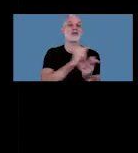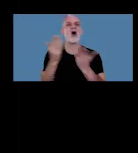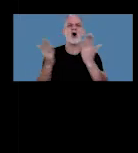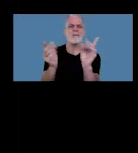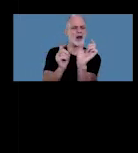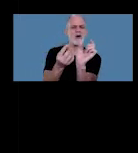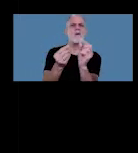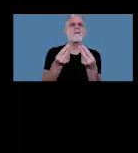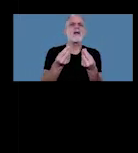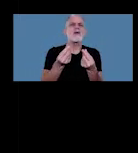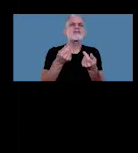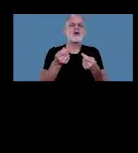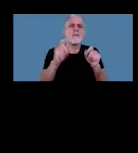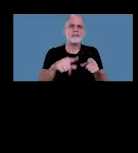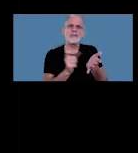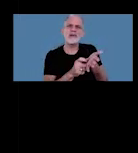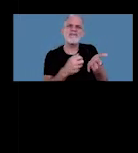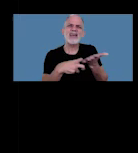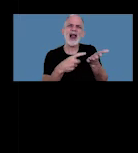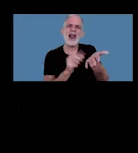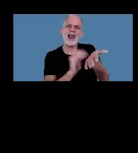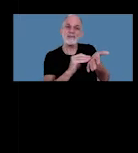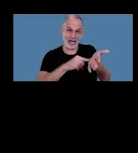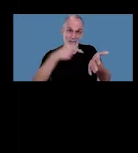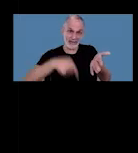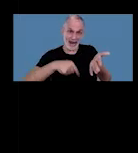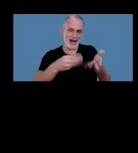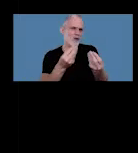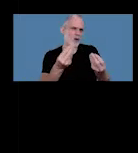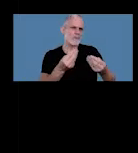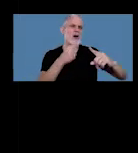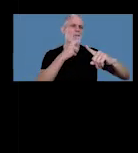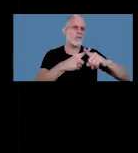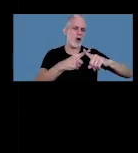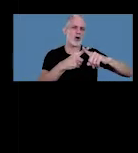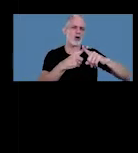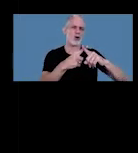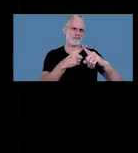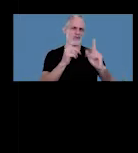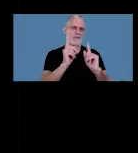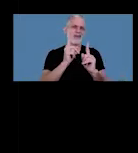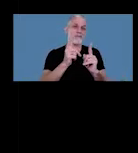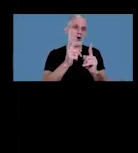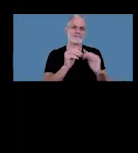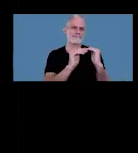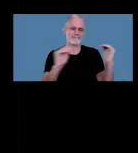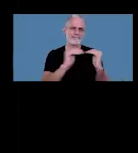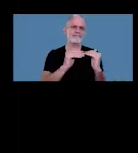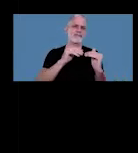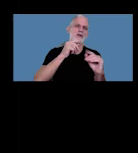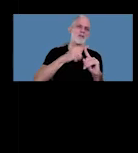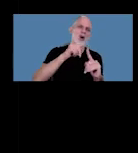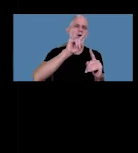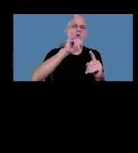la evaluación fiscal. Si estoy hablando en capital, va a ser por la evaluación fiscal homogénea, por el índice de